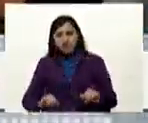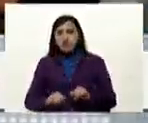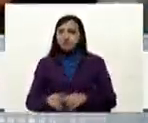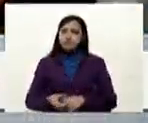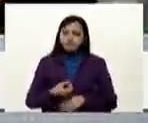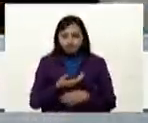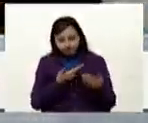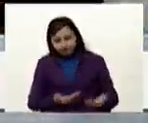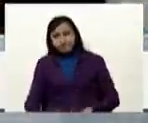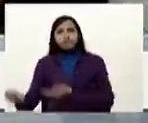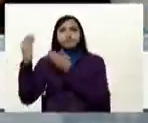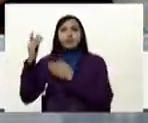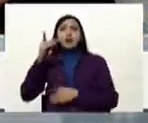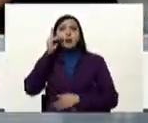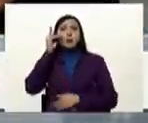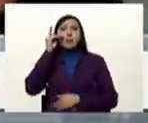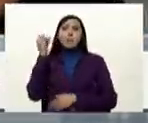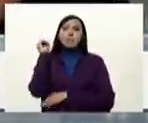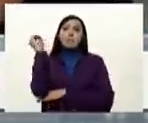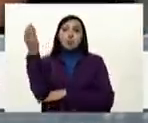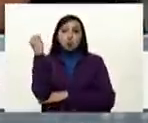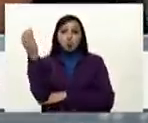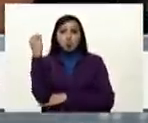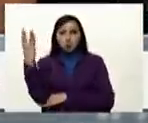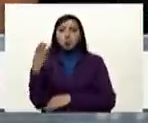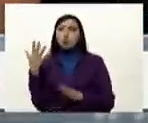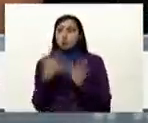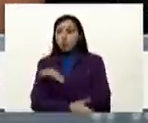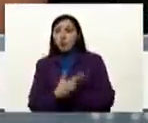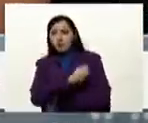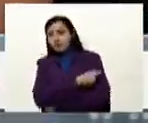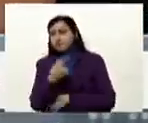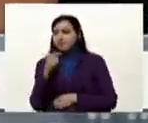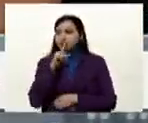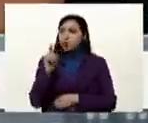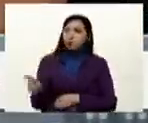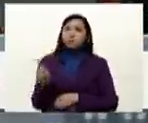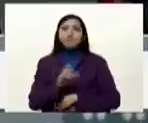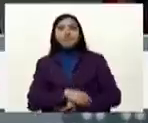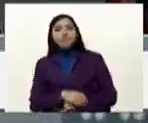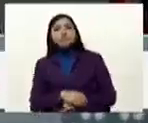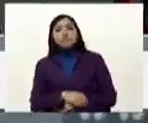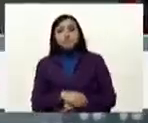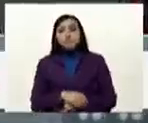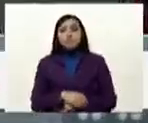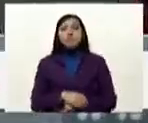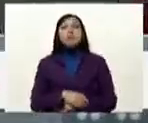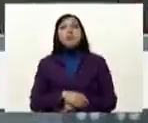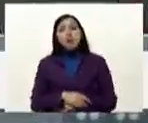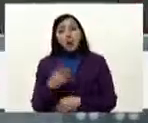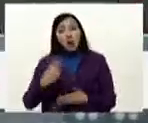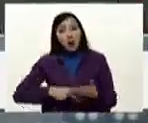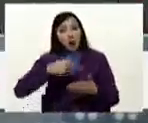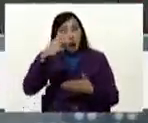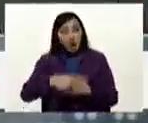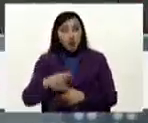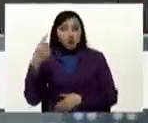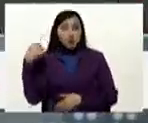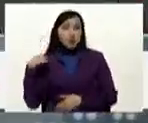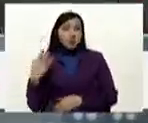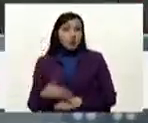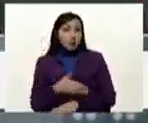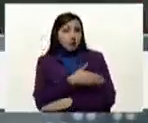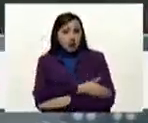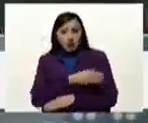decir la vicepresidenta en relación al proceso de vacunación? Adelante. Gracias, presidente. Bueno, dentro del plan que nosotros habíamos establecido